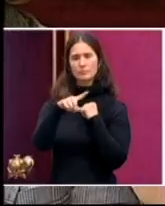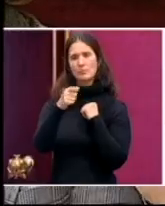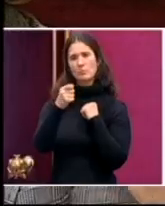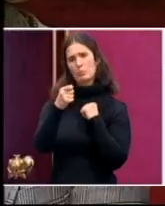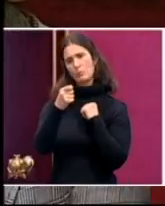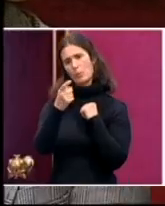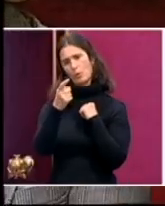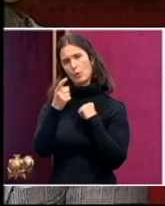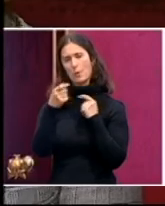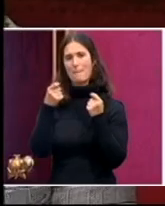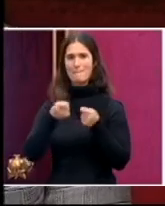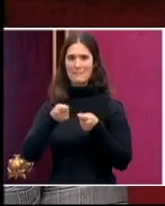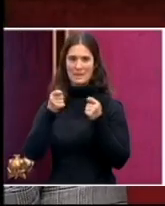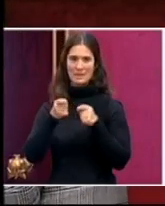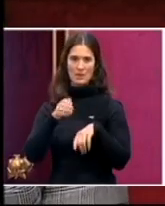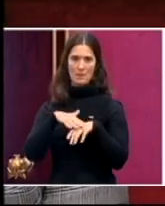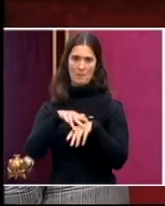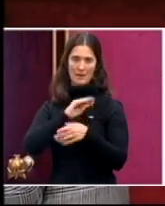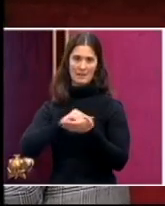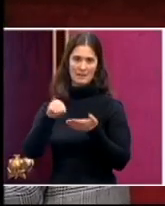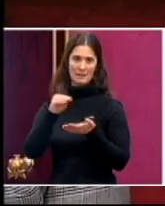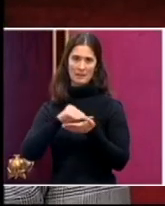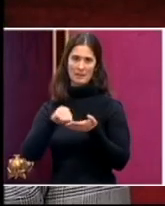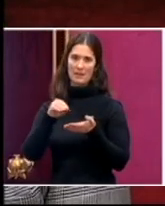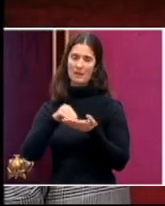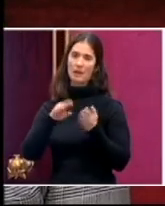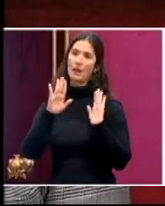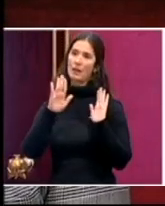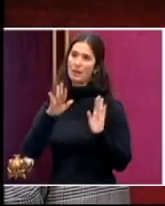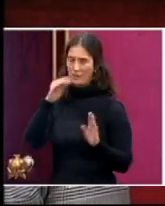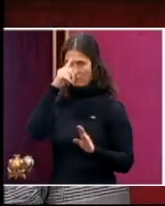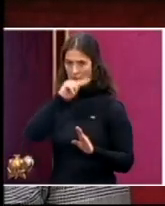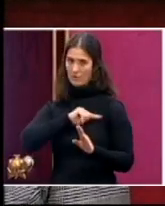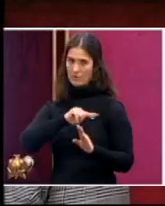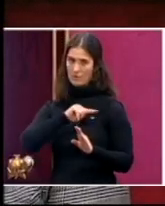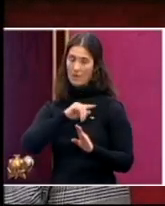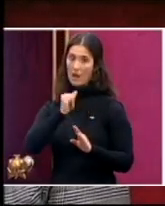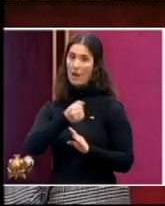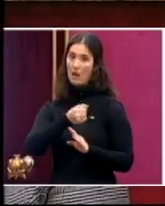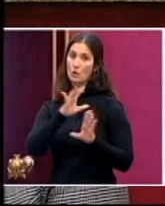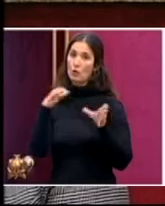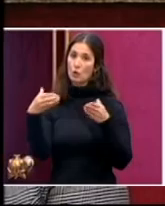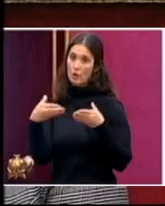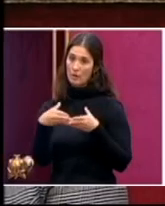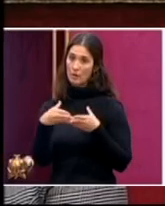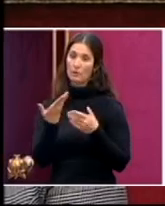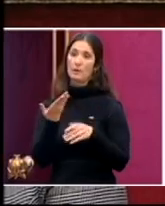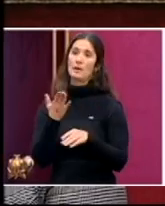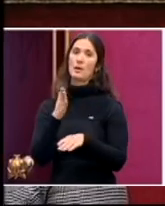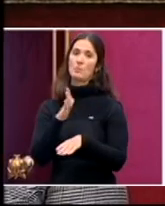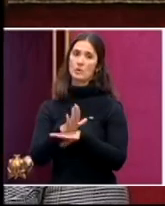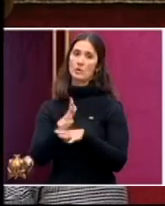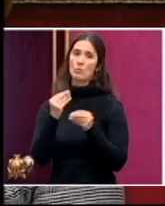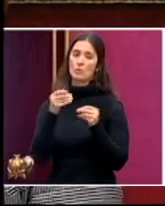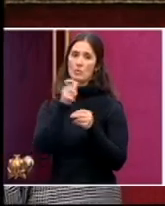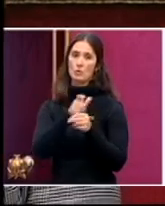poco pesado, sobre todo para el secretario, pero hay que tener en consideración que es que hay colectivos que representan muchos granadinos